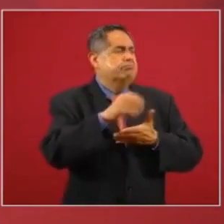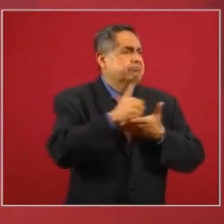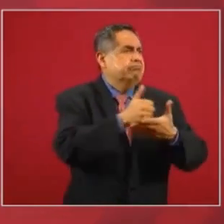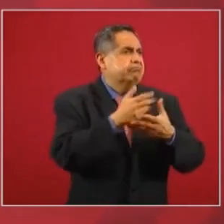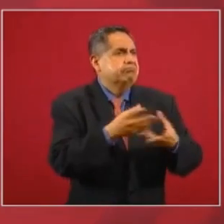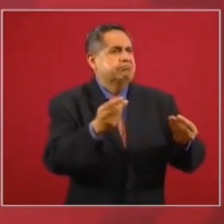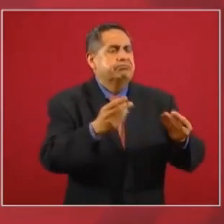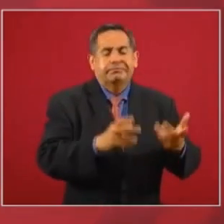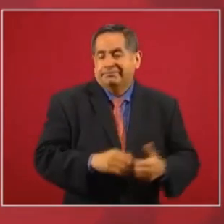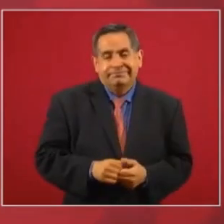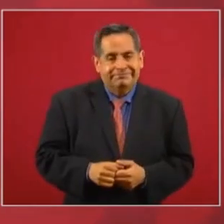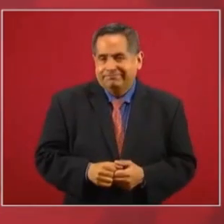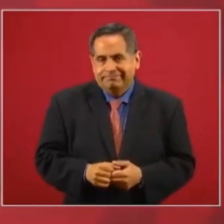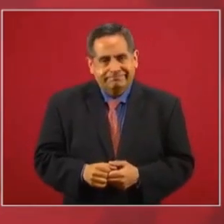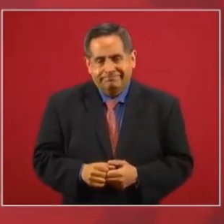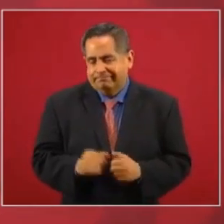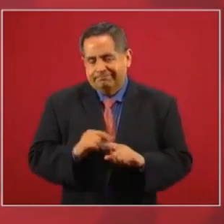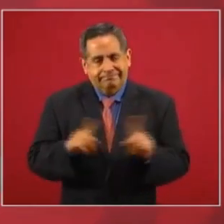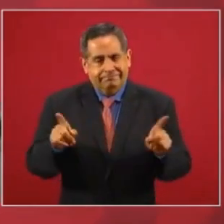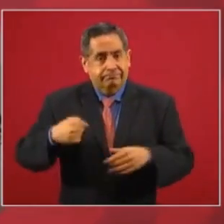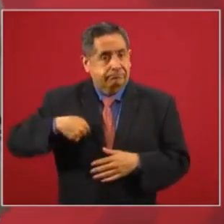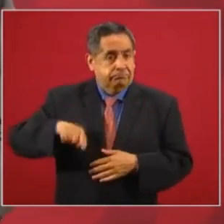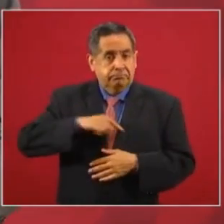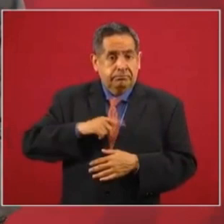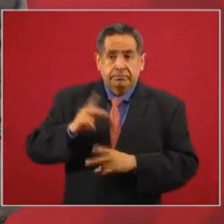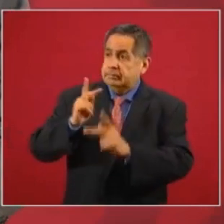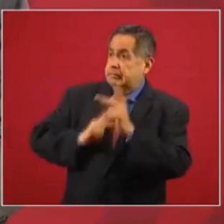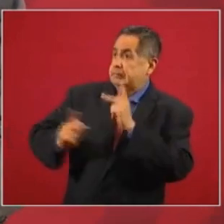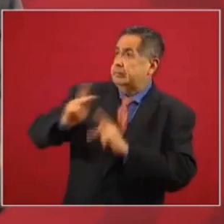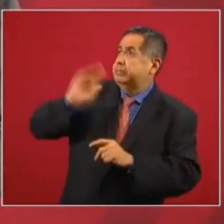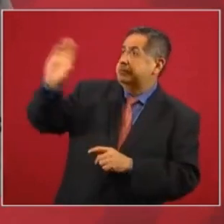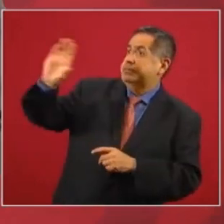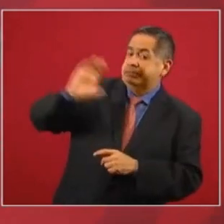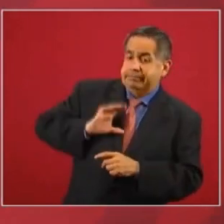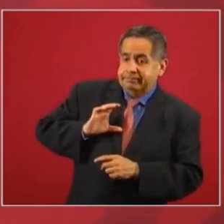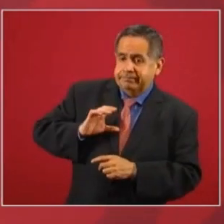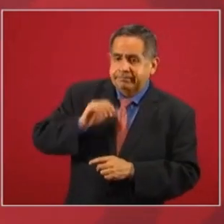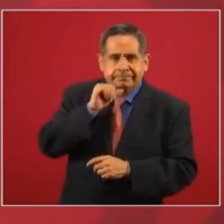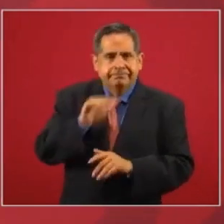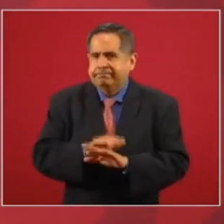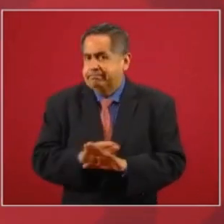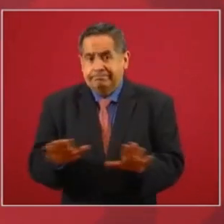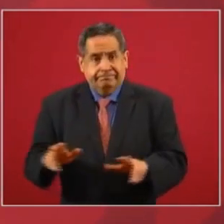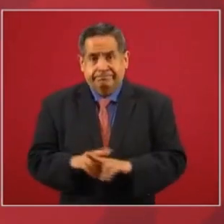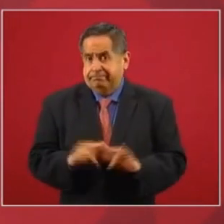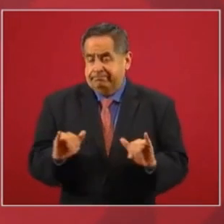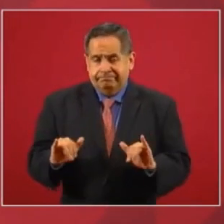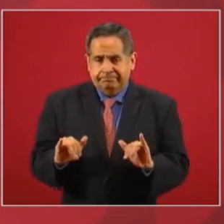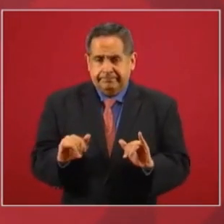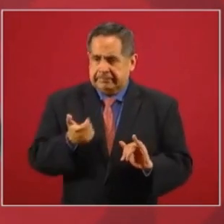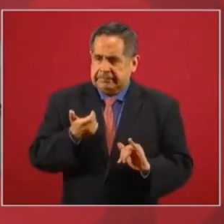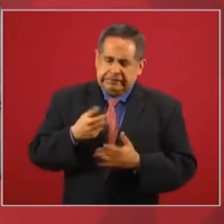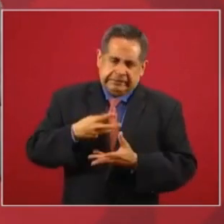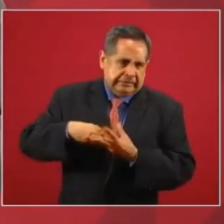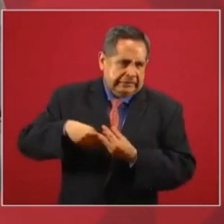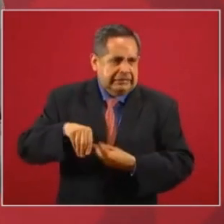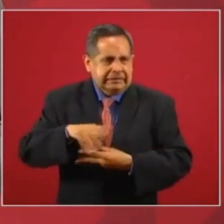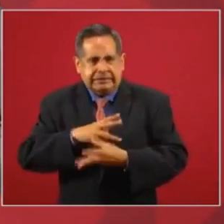Nosotros no nos endeudamos y, con una política de austeridad,